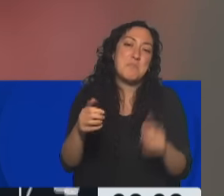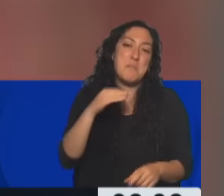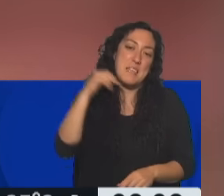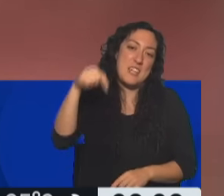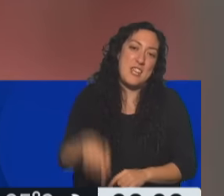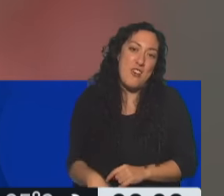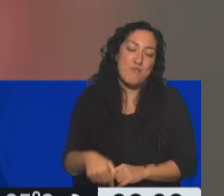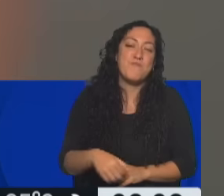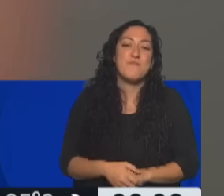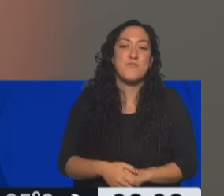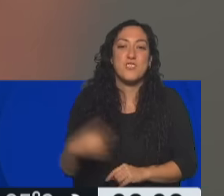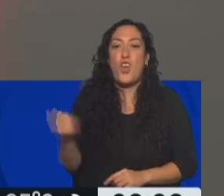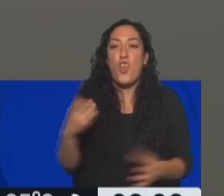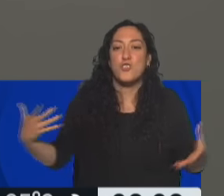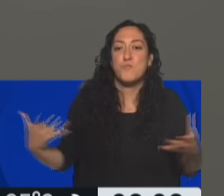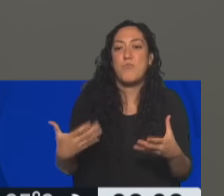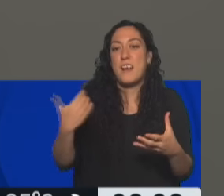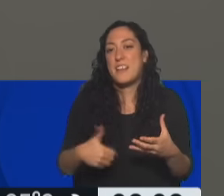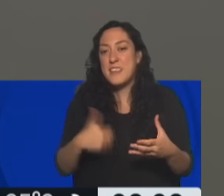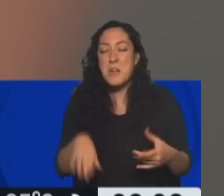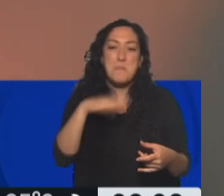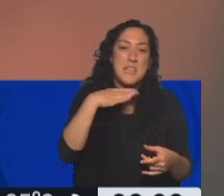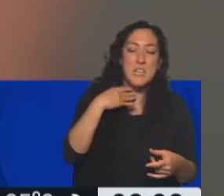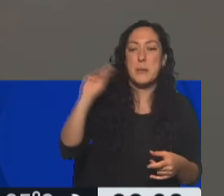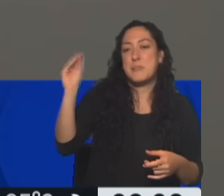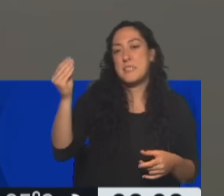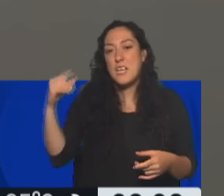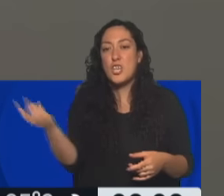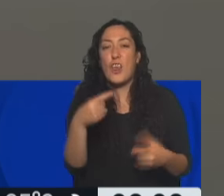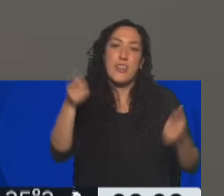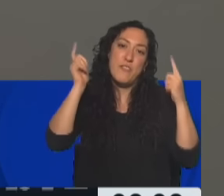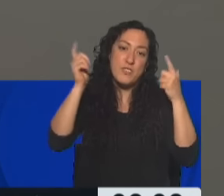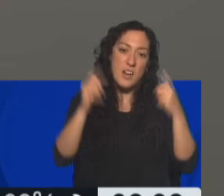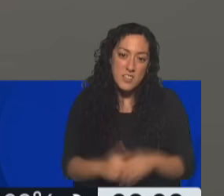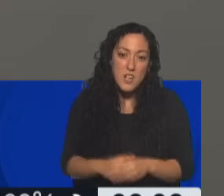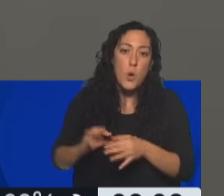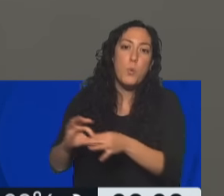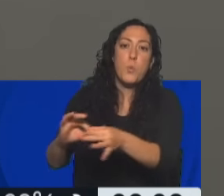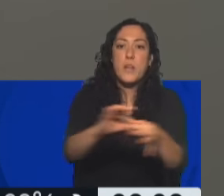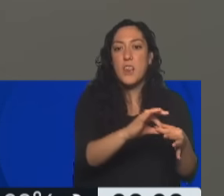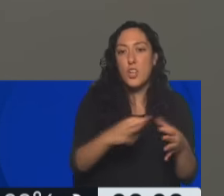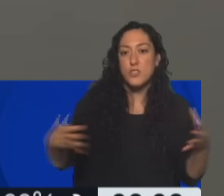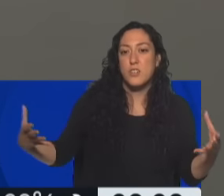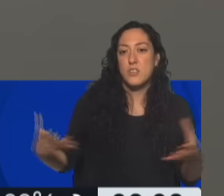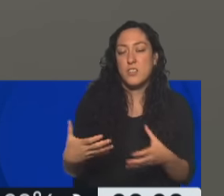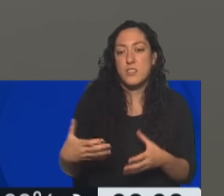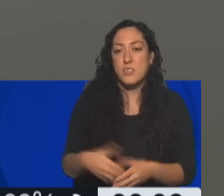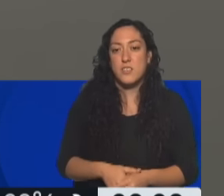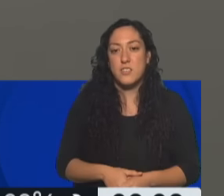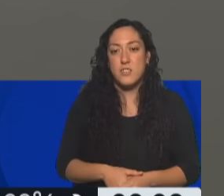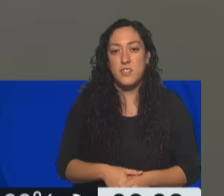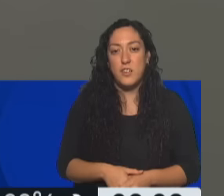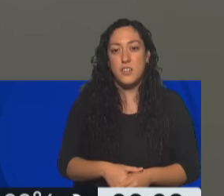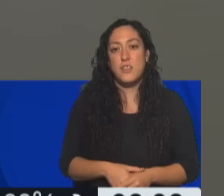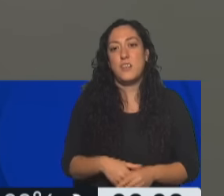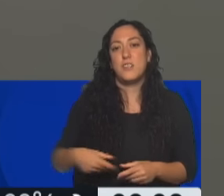podamos disfrutar todos juntos, los argentinos, los mexicanos, los brasileños, que podamos estar unidos y juntos, fusionados